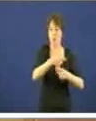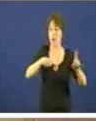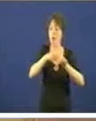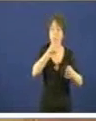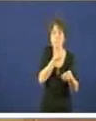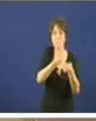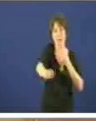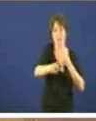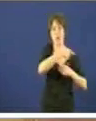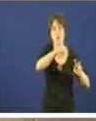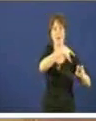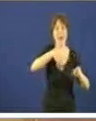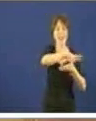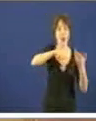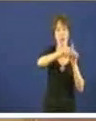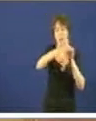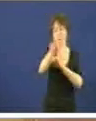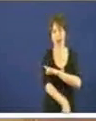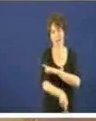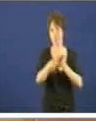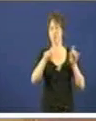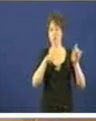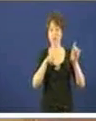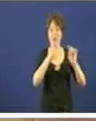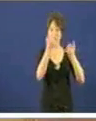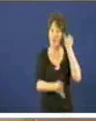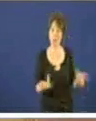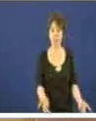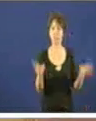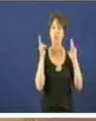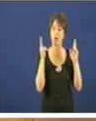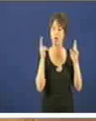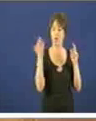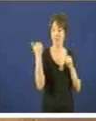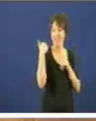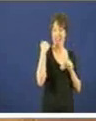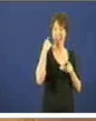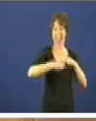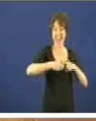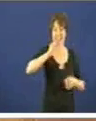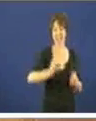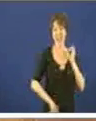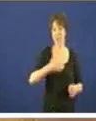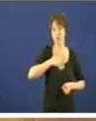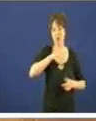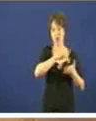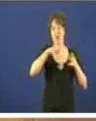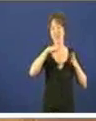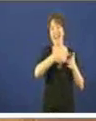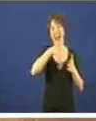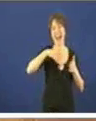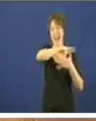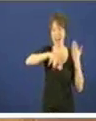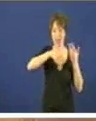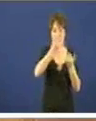saldo a especuladores foráneos. E vostede permitiu que os antigos directivos de Caixa Galicia saqueasen